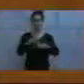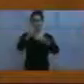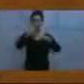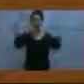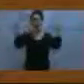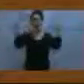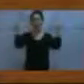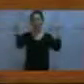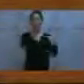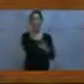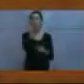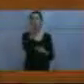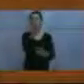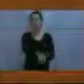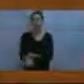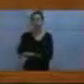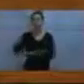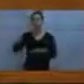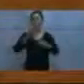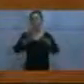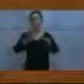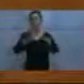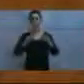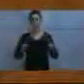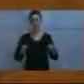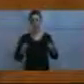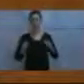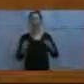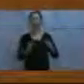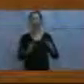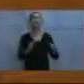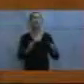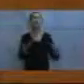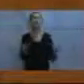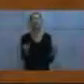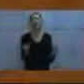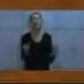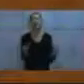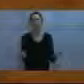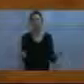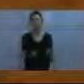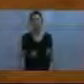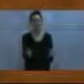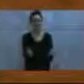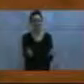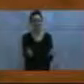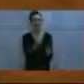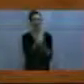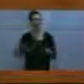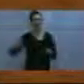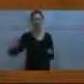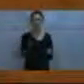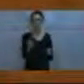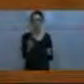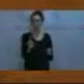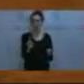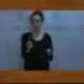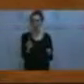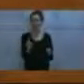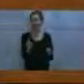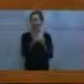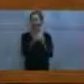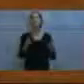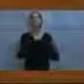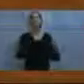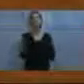pública de escuelas infantiles del Principado de Asturias es pequeña e insuficiente. Pero lo que es más grave,